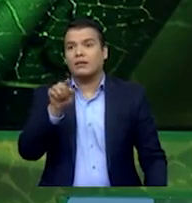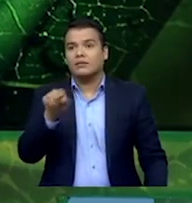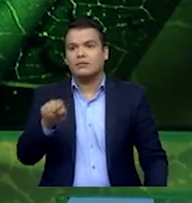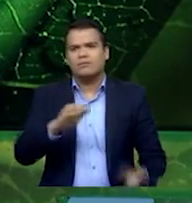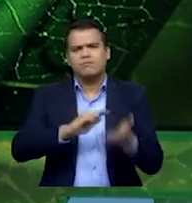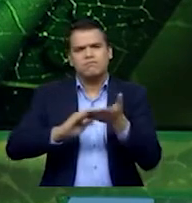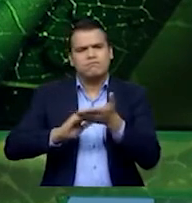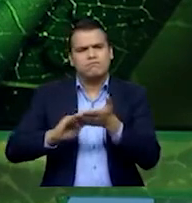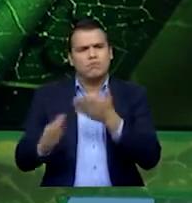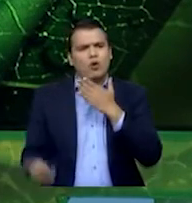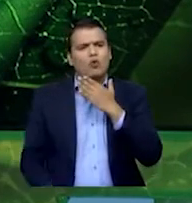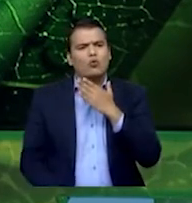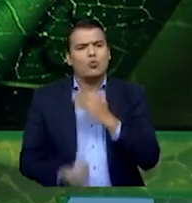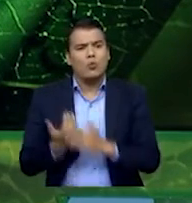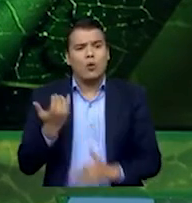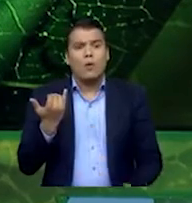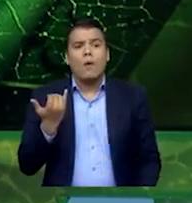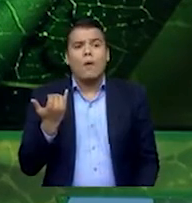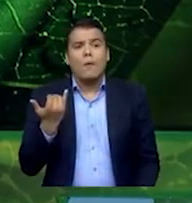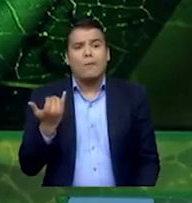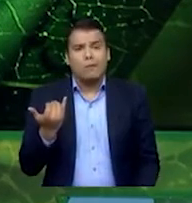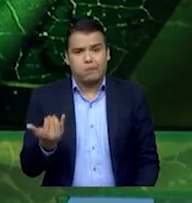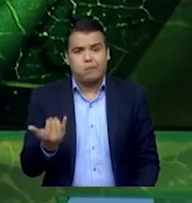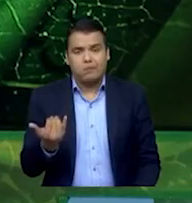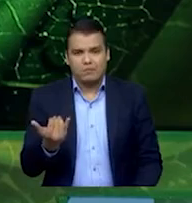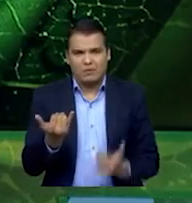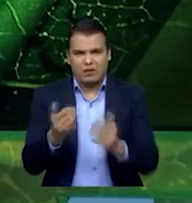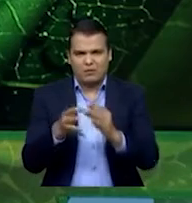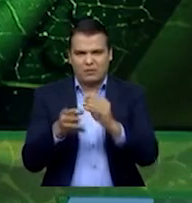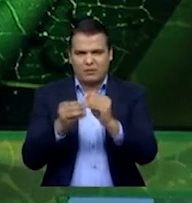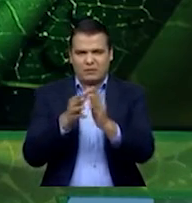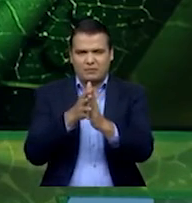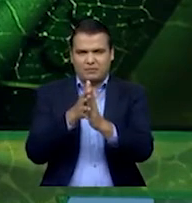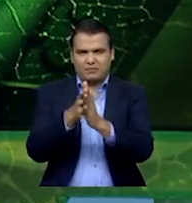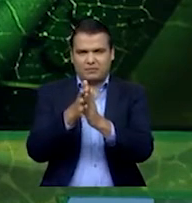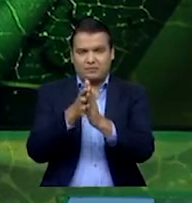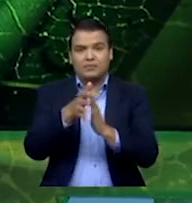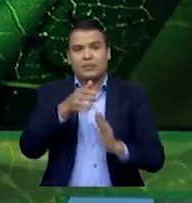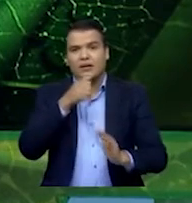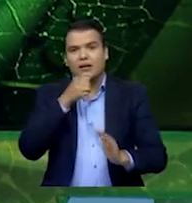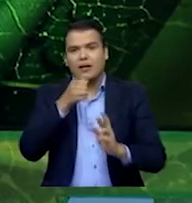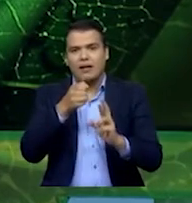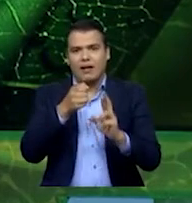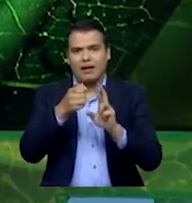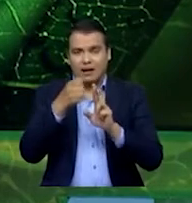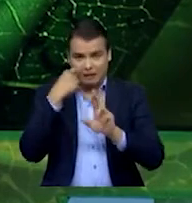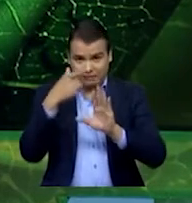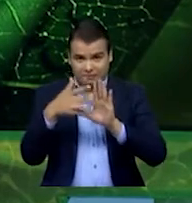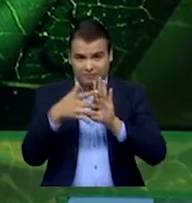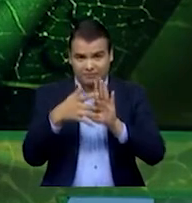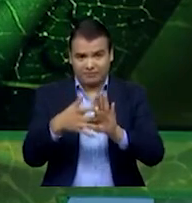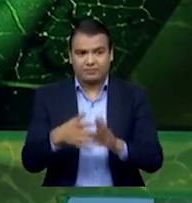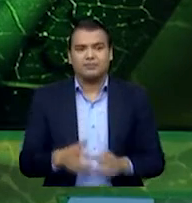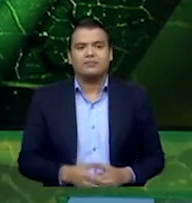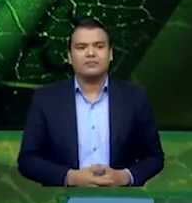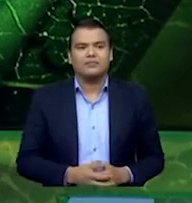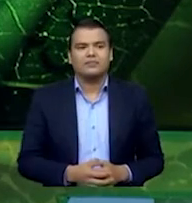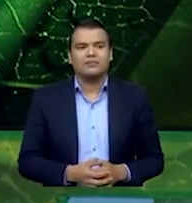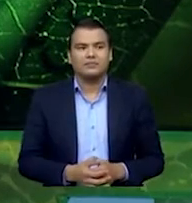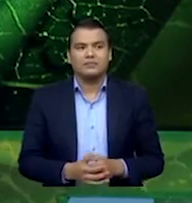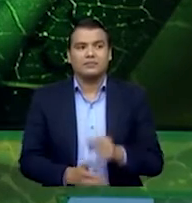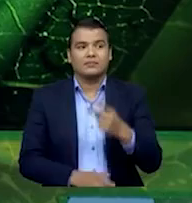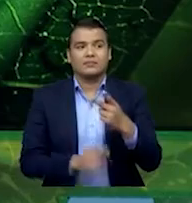educativas del ecoparque el lago de las garzas más adelante les presentaremos una entrevista mostrando esta intervención por ahora queremos